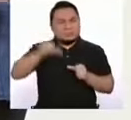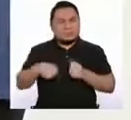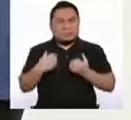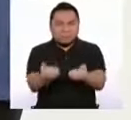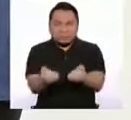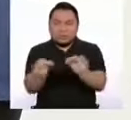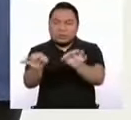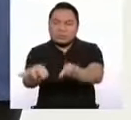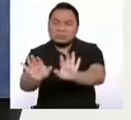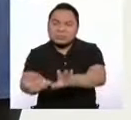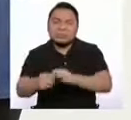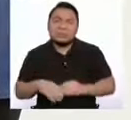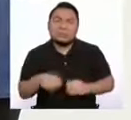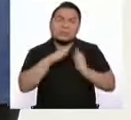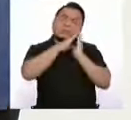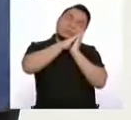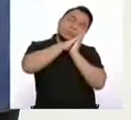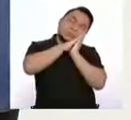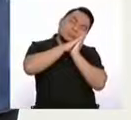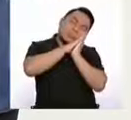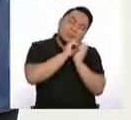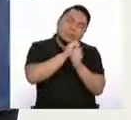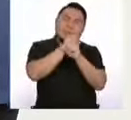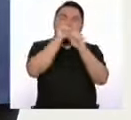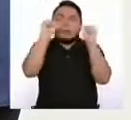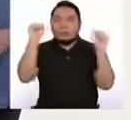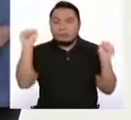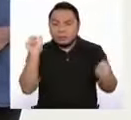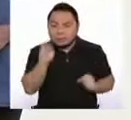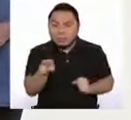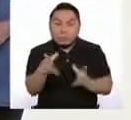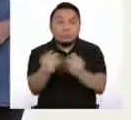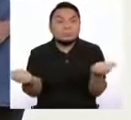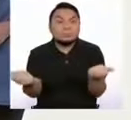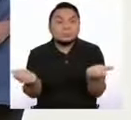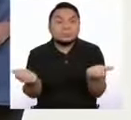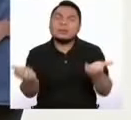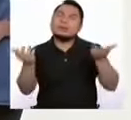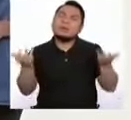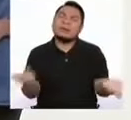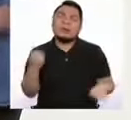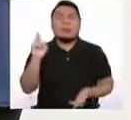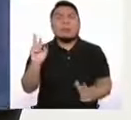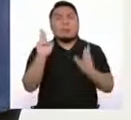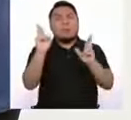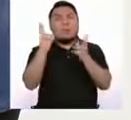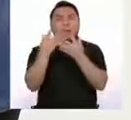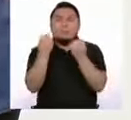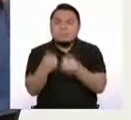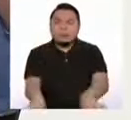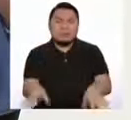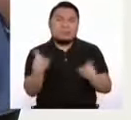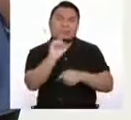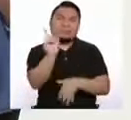dormirme. Y al despertar, ya no estaba. Espero que no se haya perdido. Es una pulsera